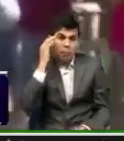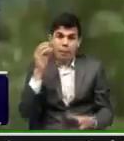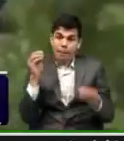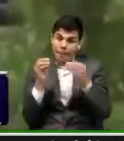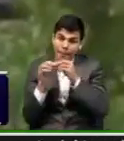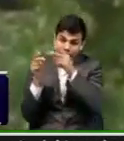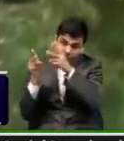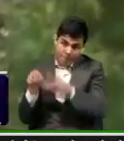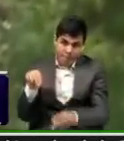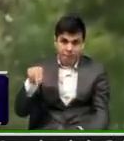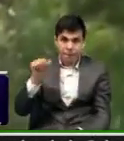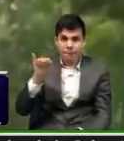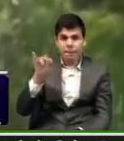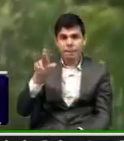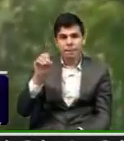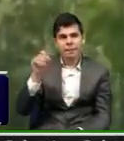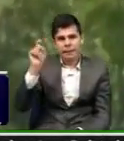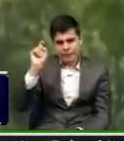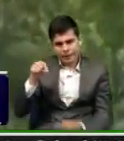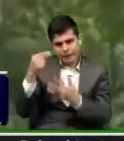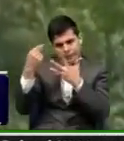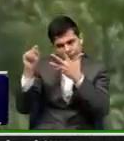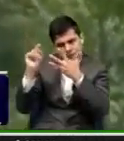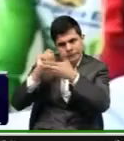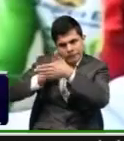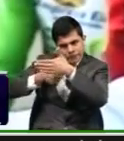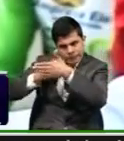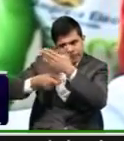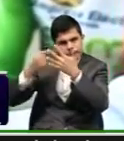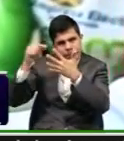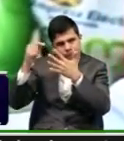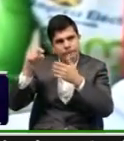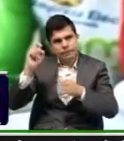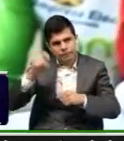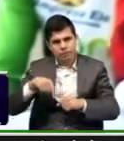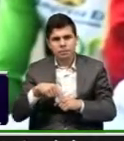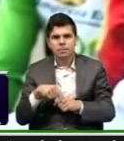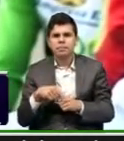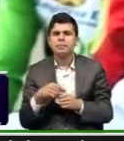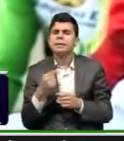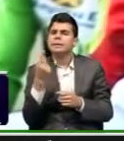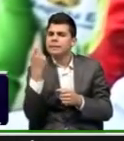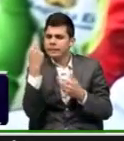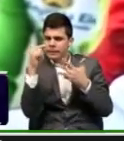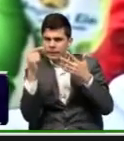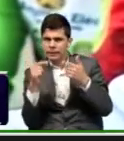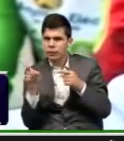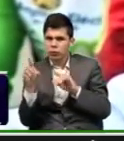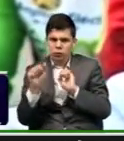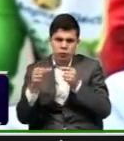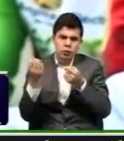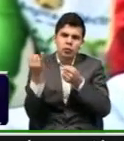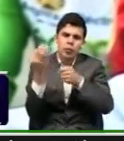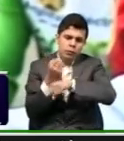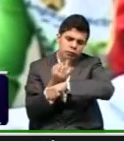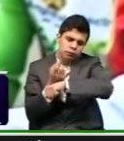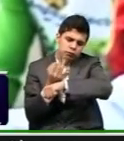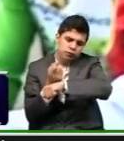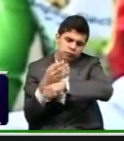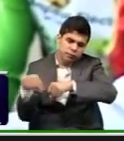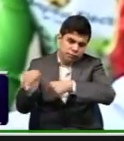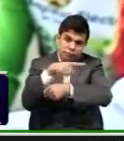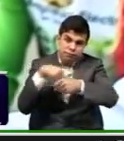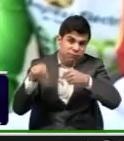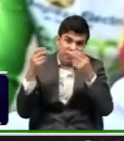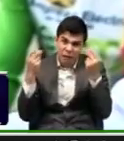pedalista nacional deberá mejorar en algunos aspectos. Tiene que mejorar muchos aspectos, sobre todo en la que es la contrarreloj,